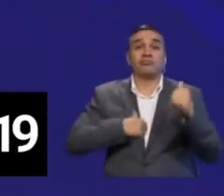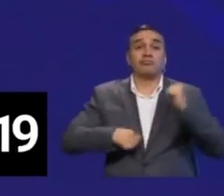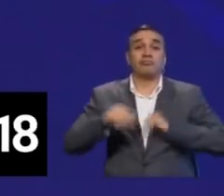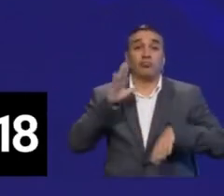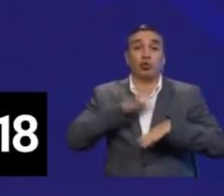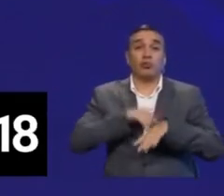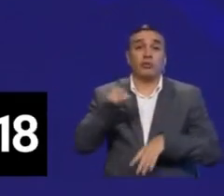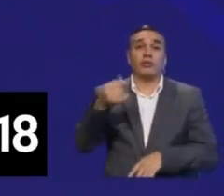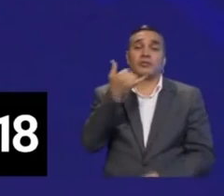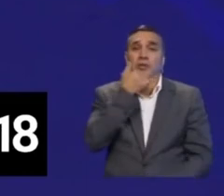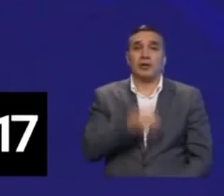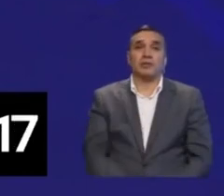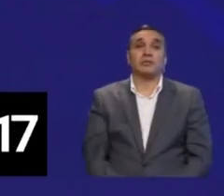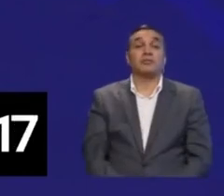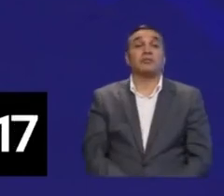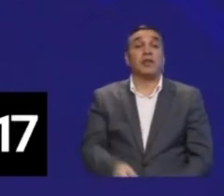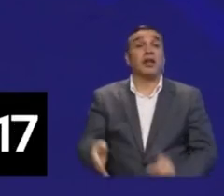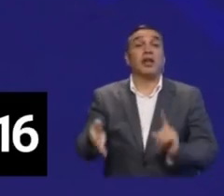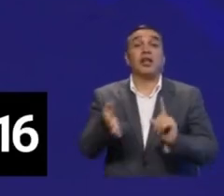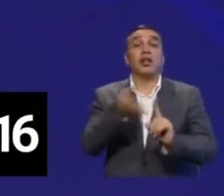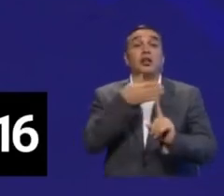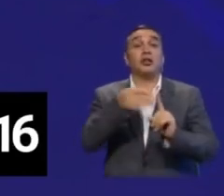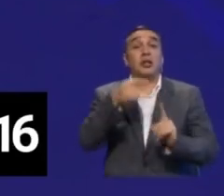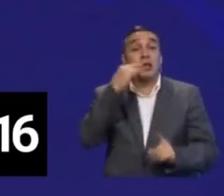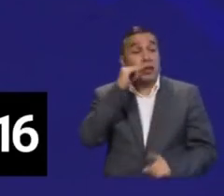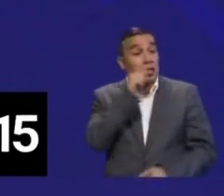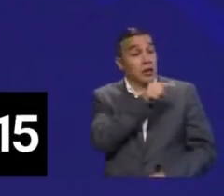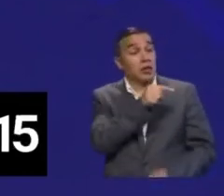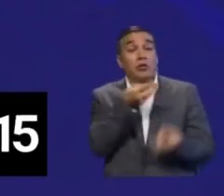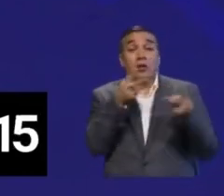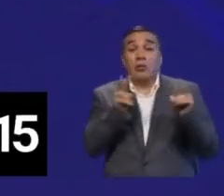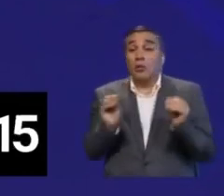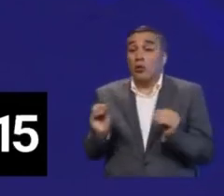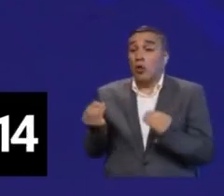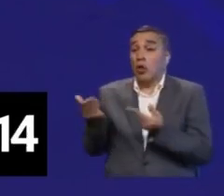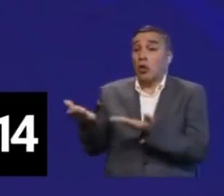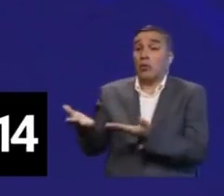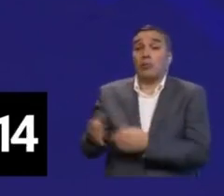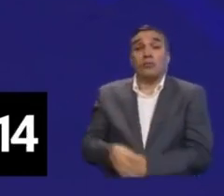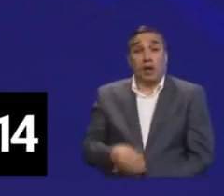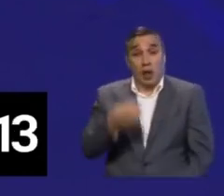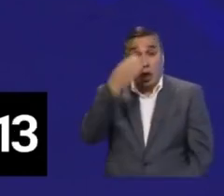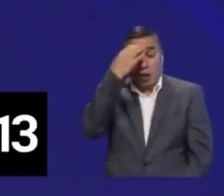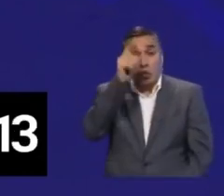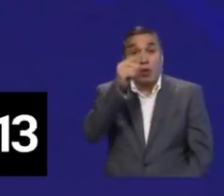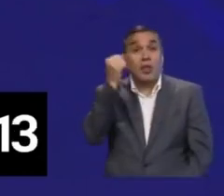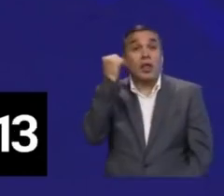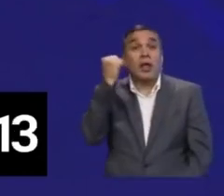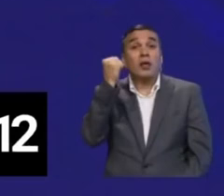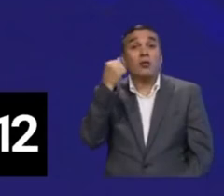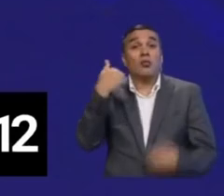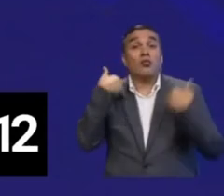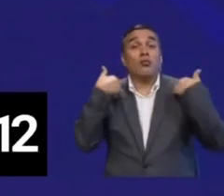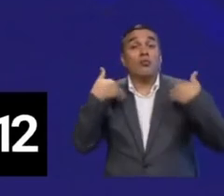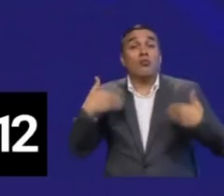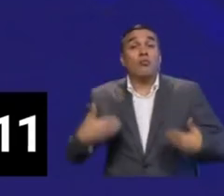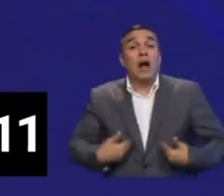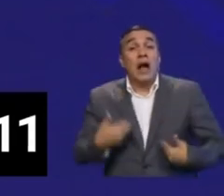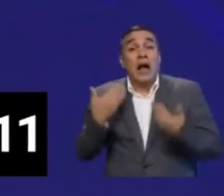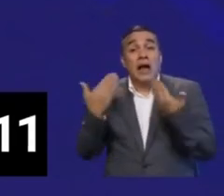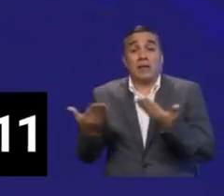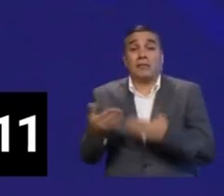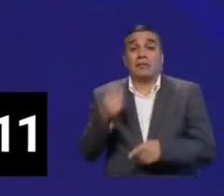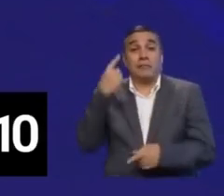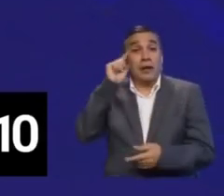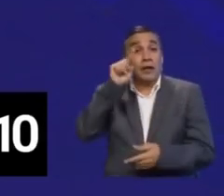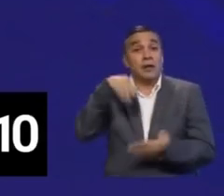consecuencias. Inocentes niños y la juventud. La educación es un derecho humano. Y para